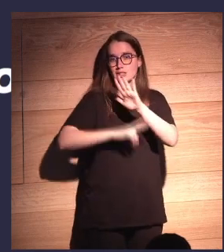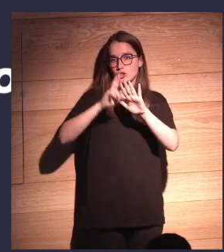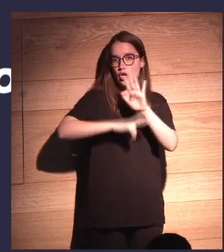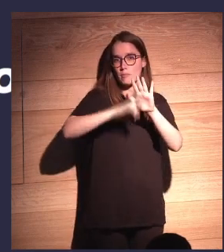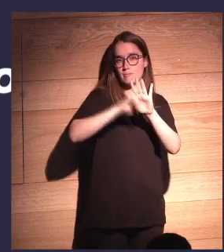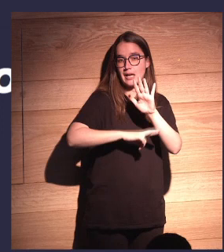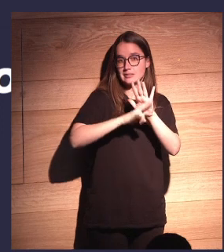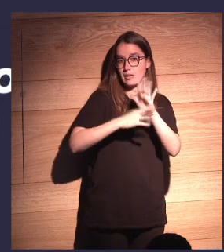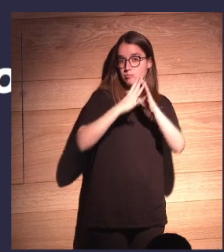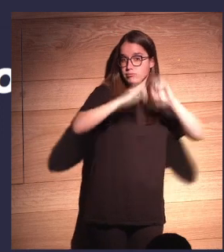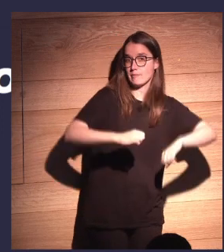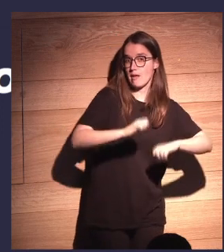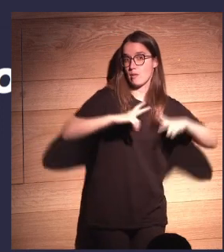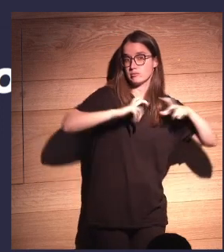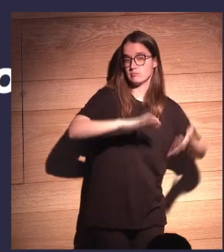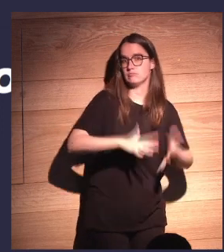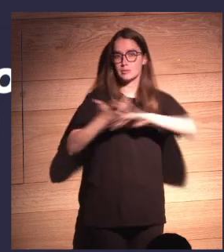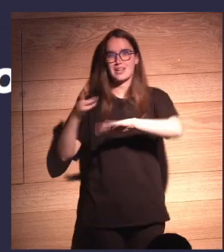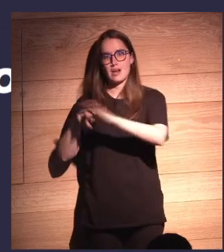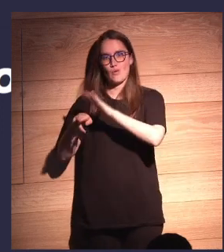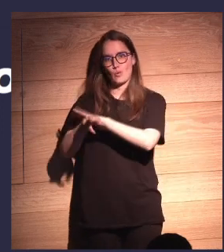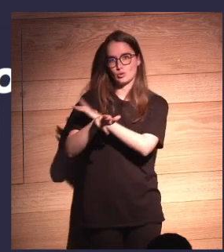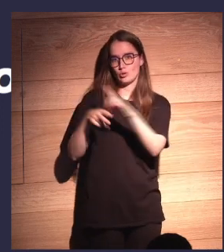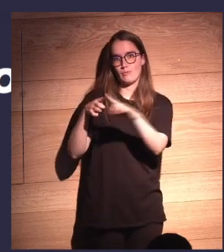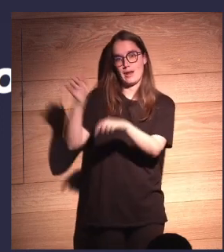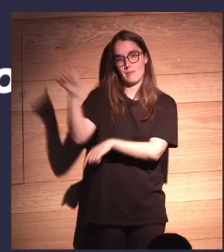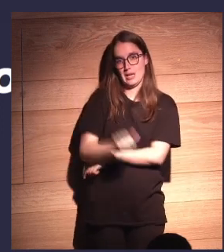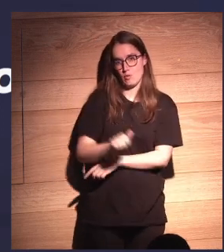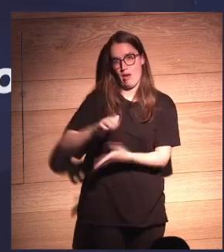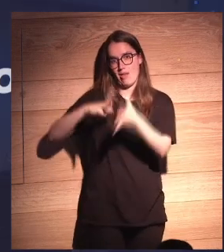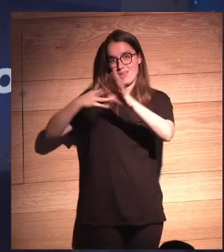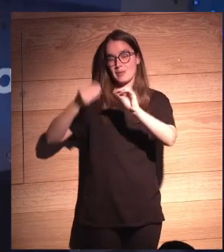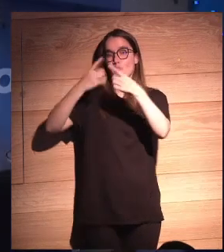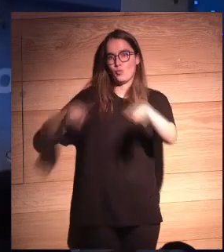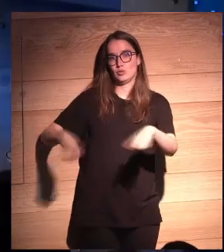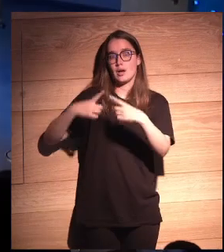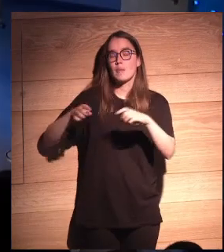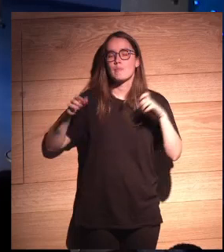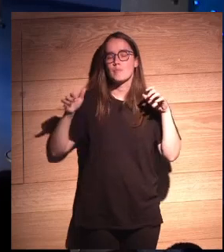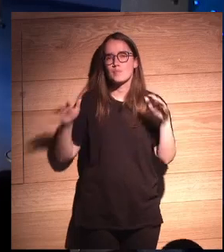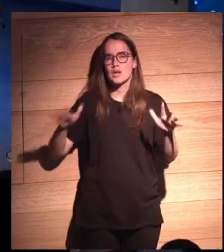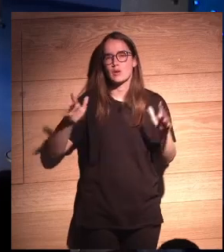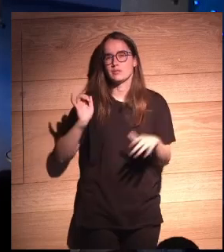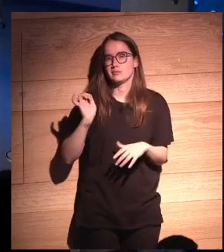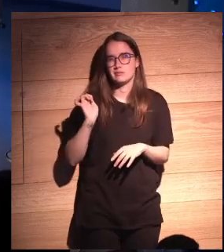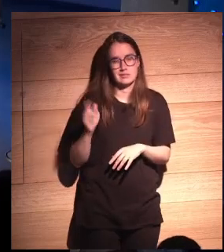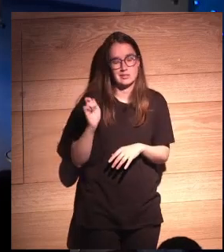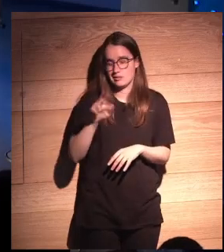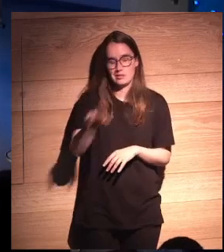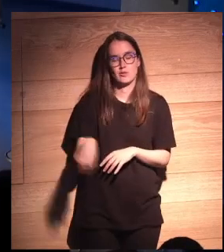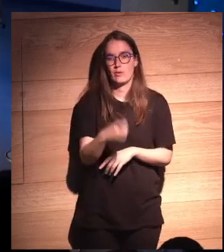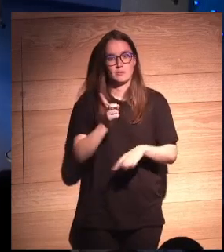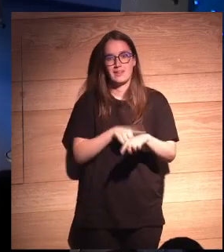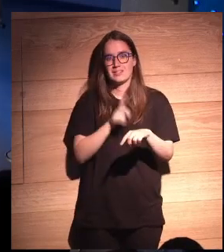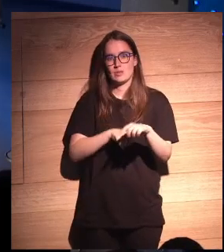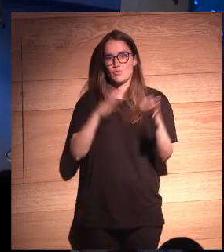en recursos que podamos usar nosotros a nivel musical. Pero esto usualmente no es así, nunca hay